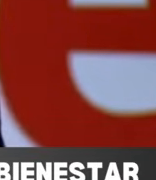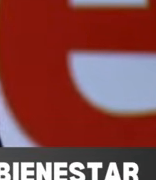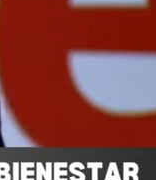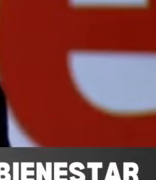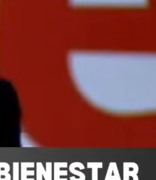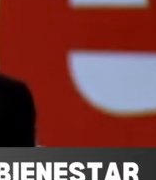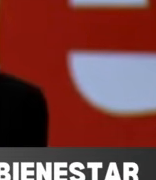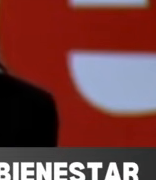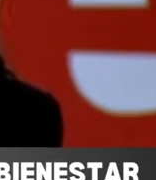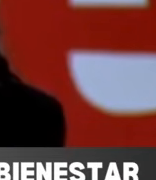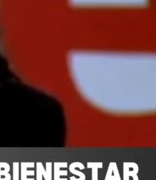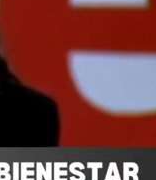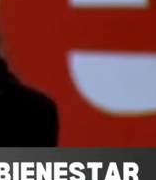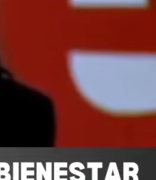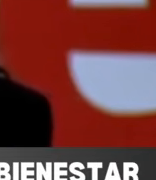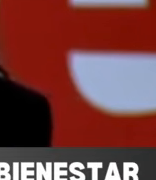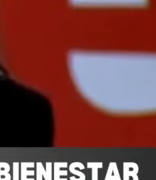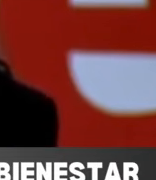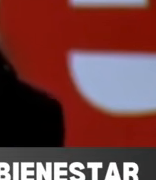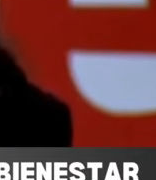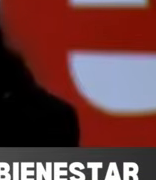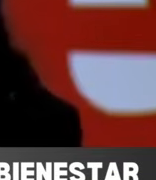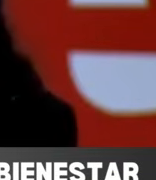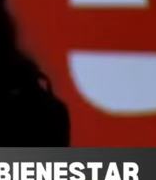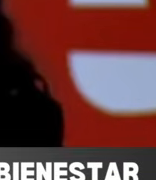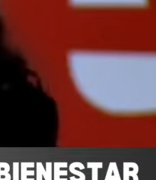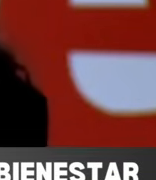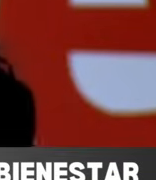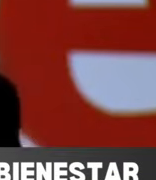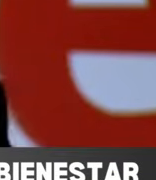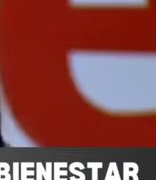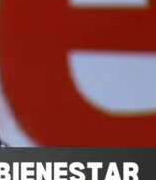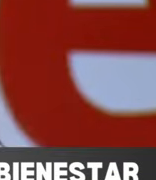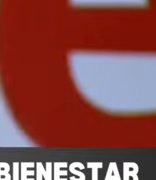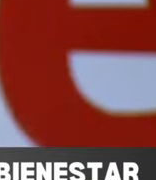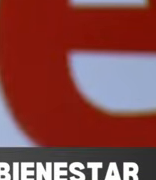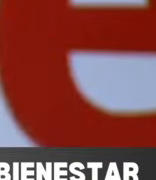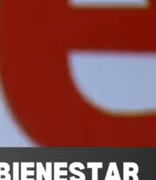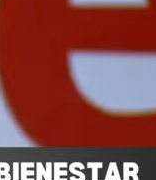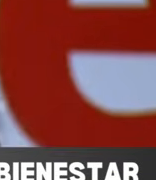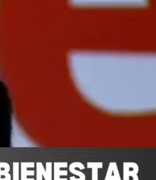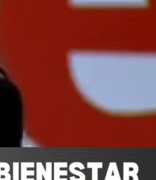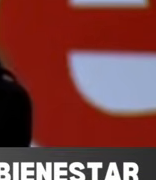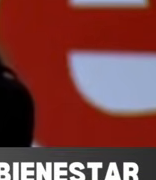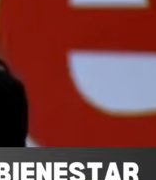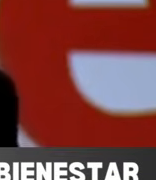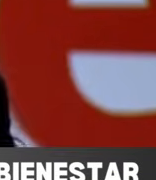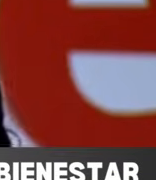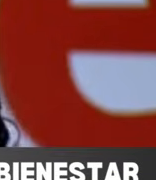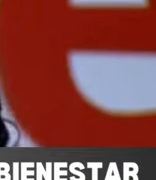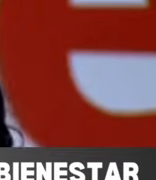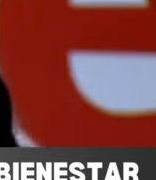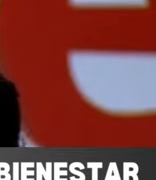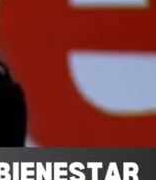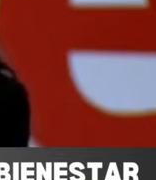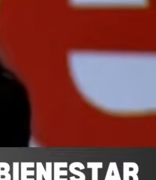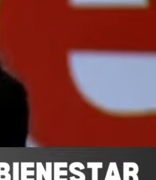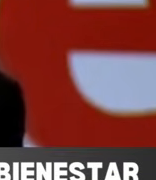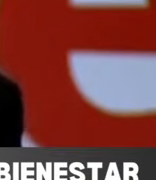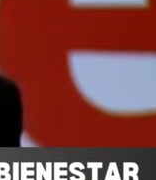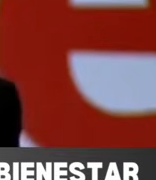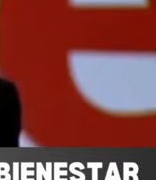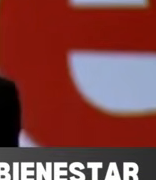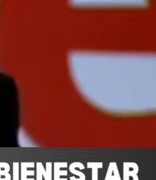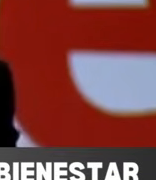del pasado, donde unos intermediarios, si te gustaba esto o el otro, tenías derecho y se